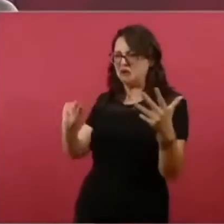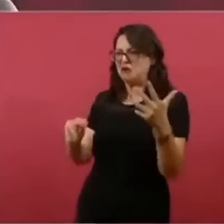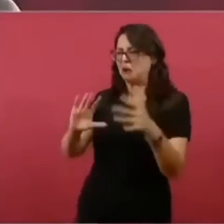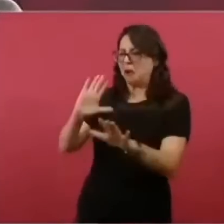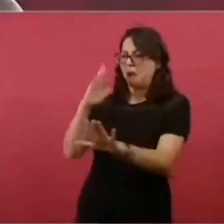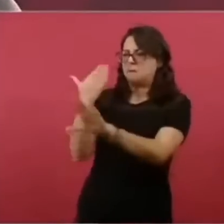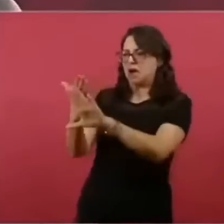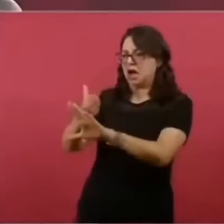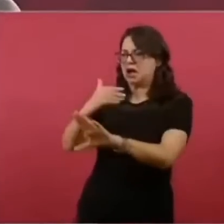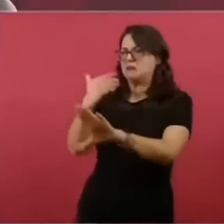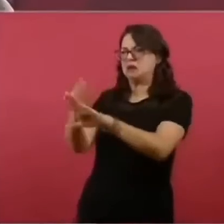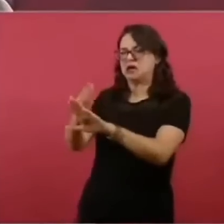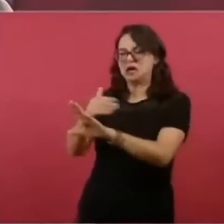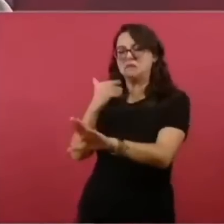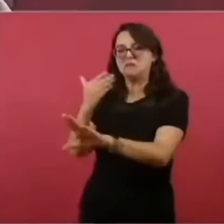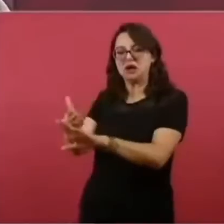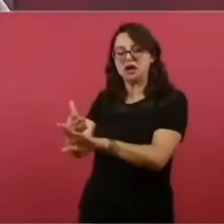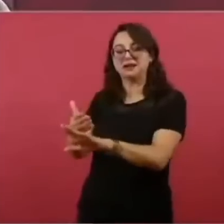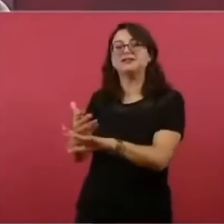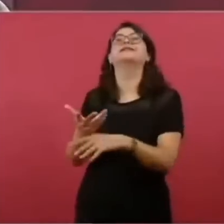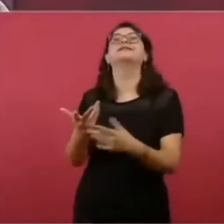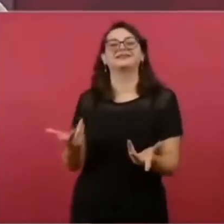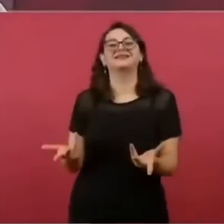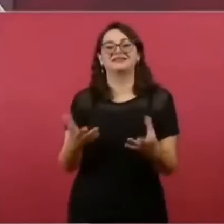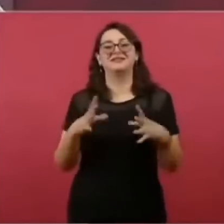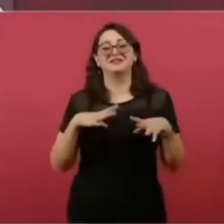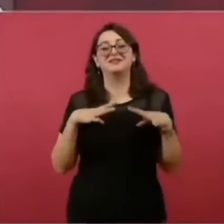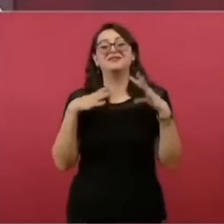¿Quiénes fundaron el PAN? Eso se los dejo de tarea.